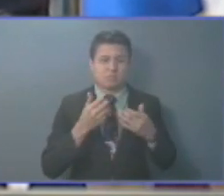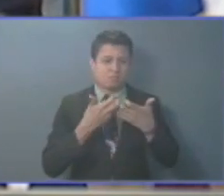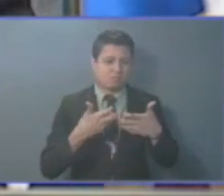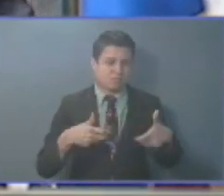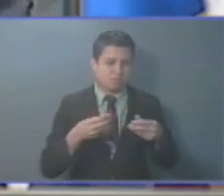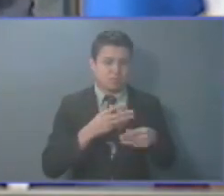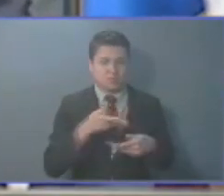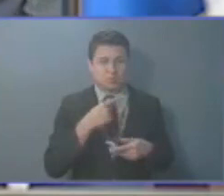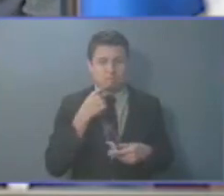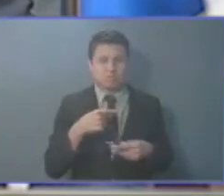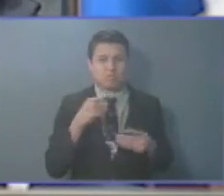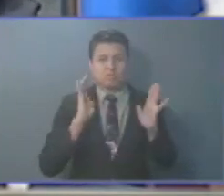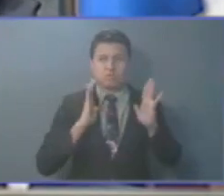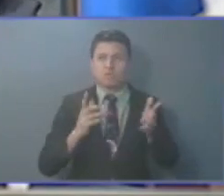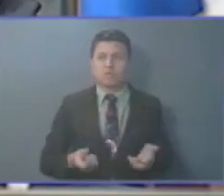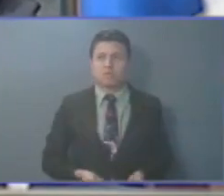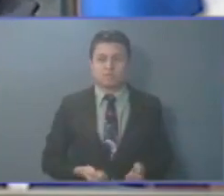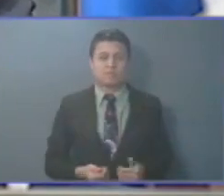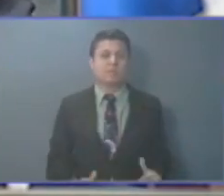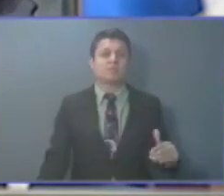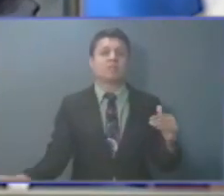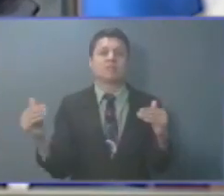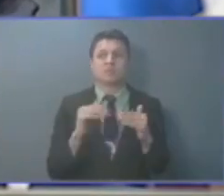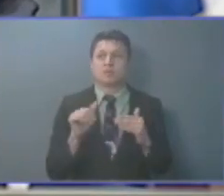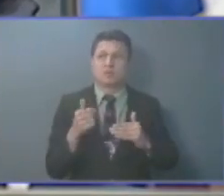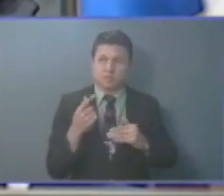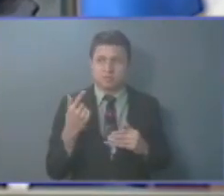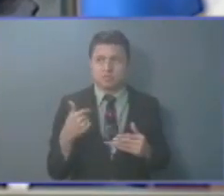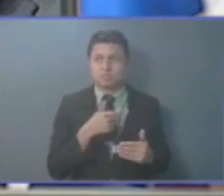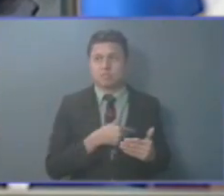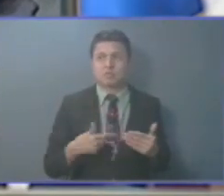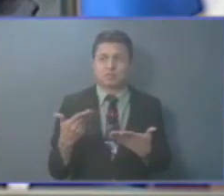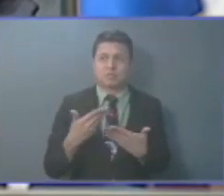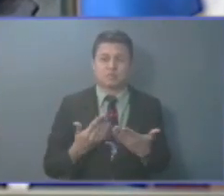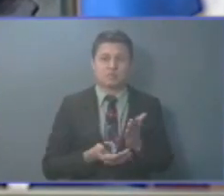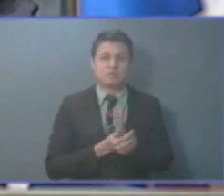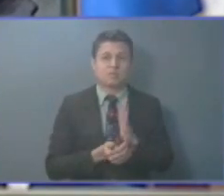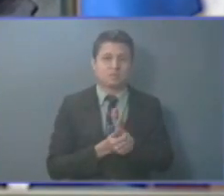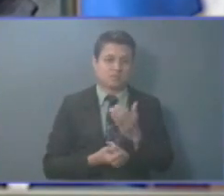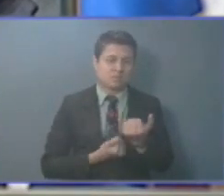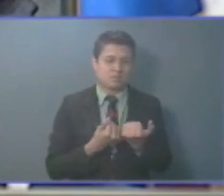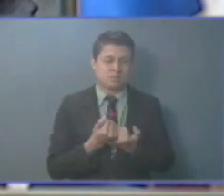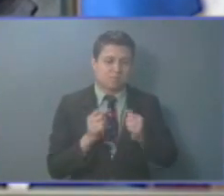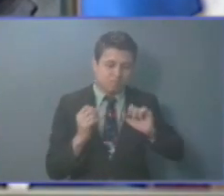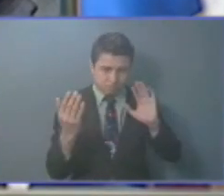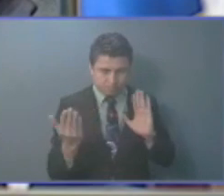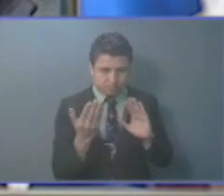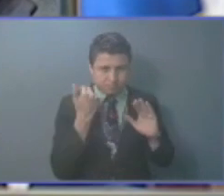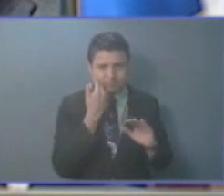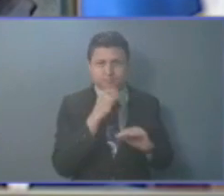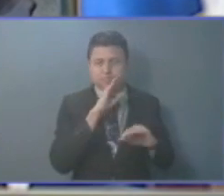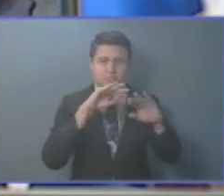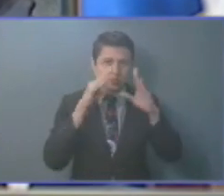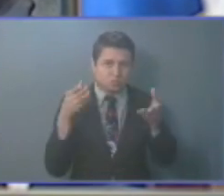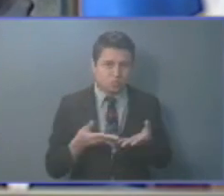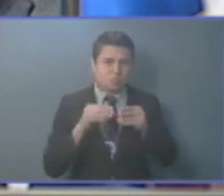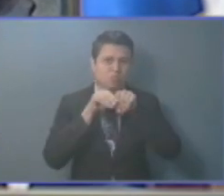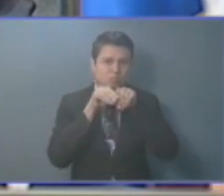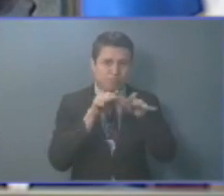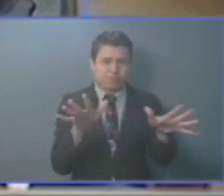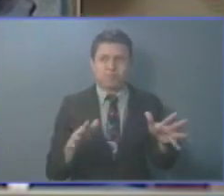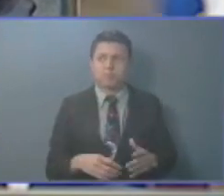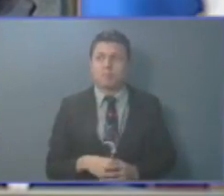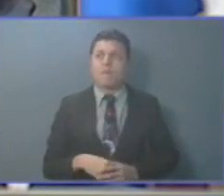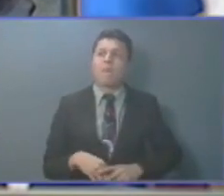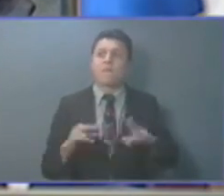decretos ejecutivos e incluso algunos legislativos que nos daban las herramientas para hacerle frente a la pandemia. Es un